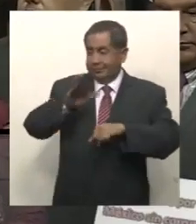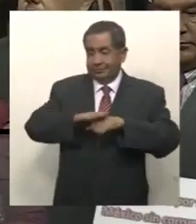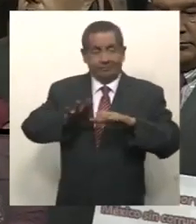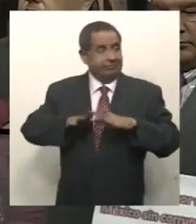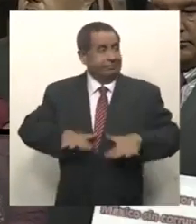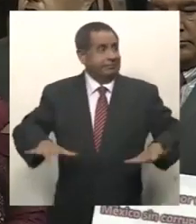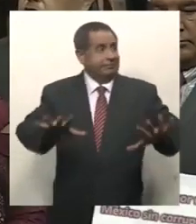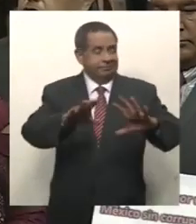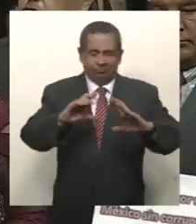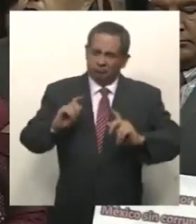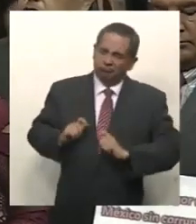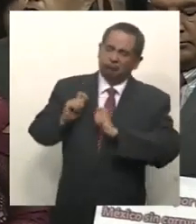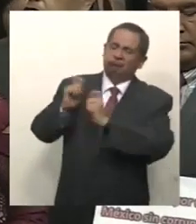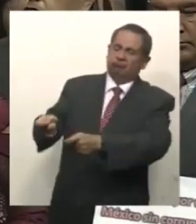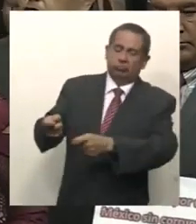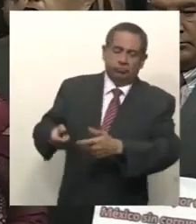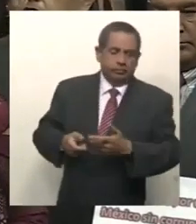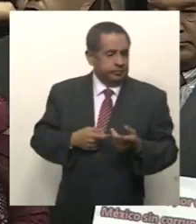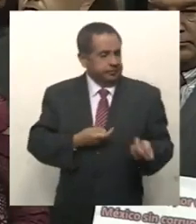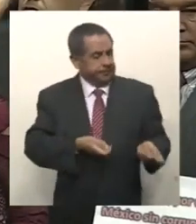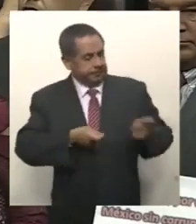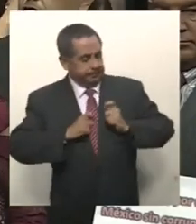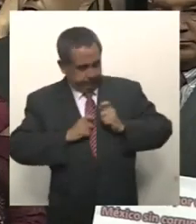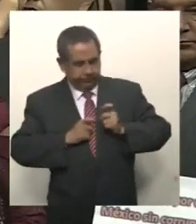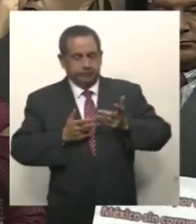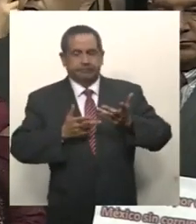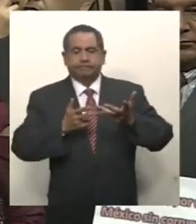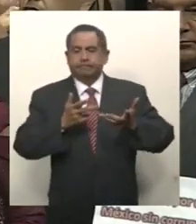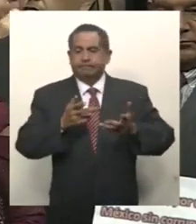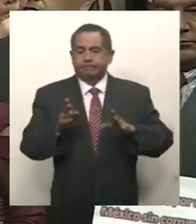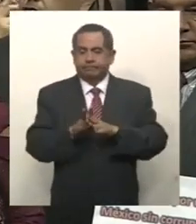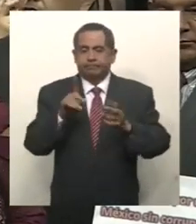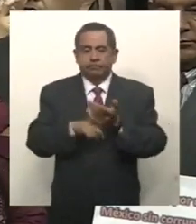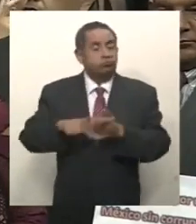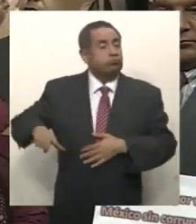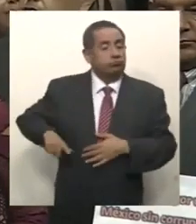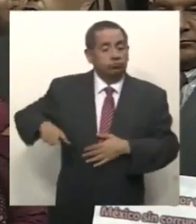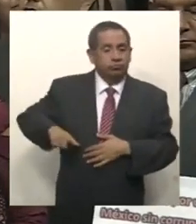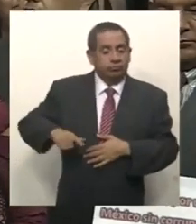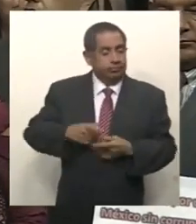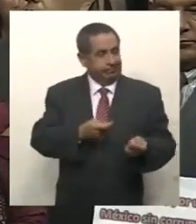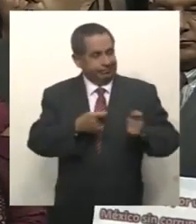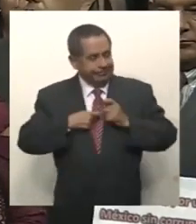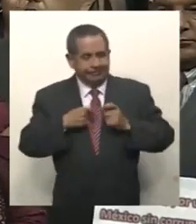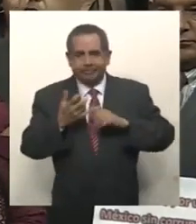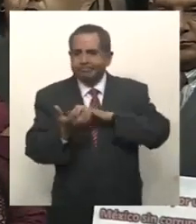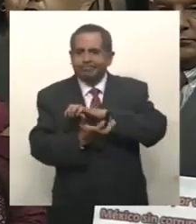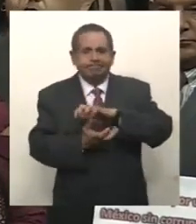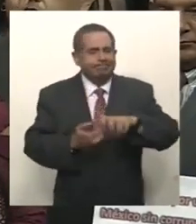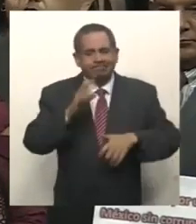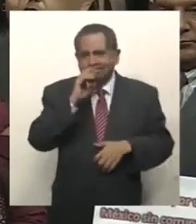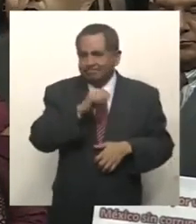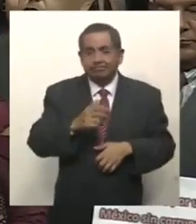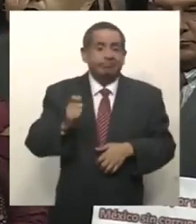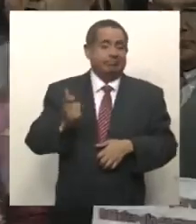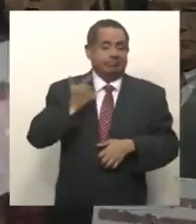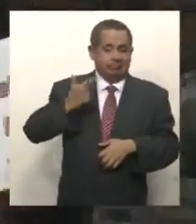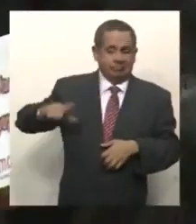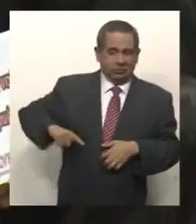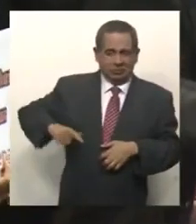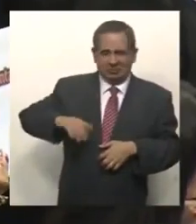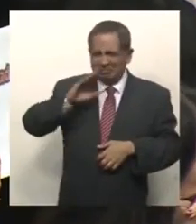pública. ¿Cómo lo recibió? Un Estado en ruinas, un